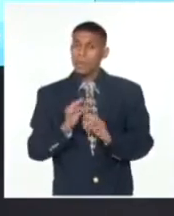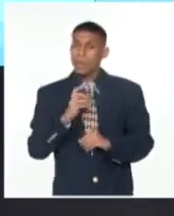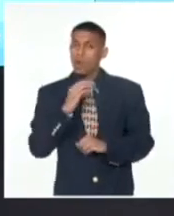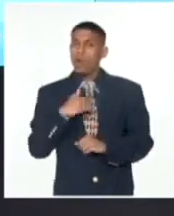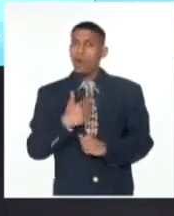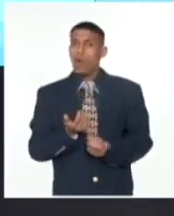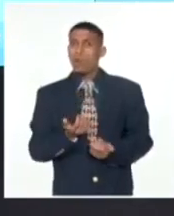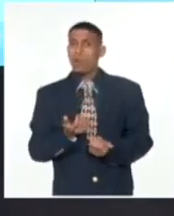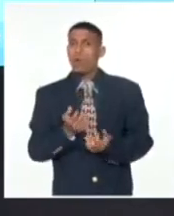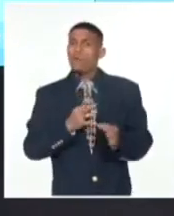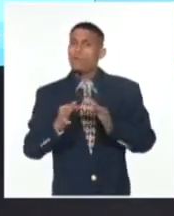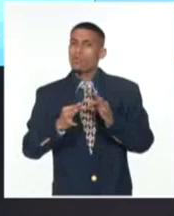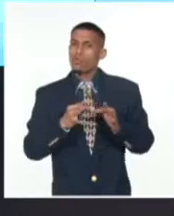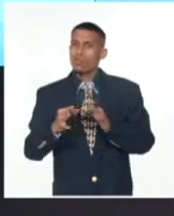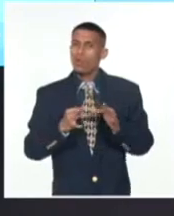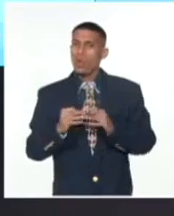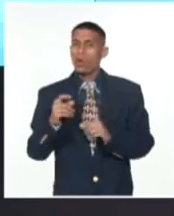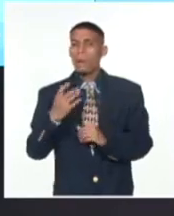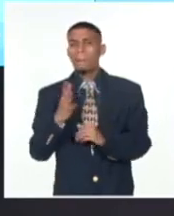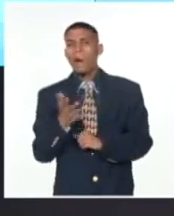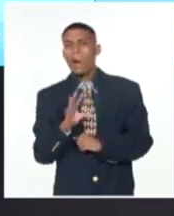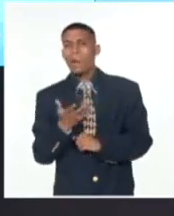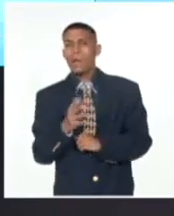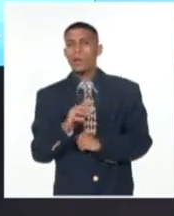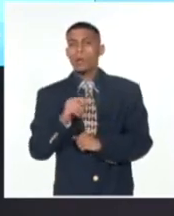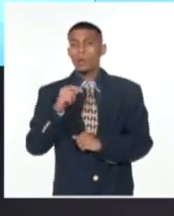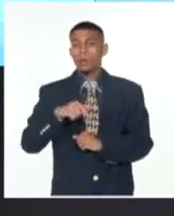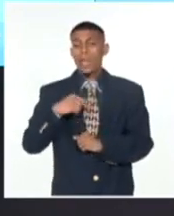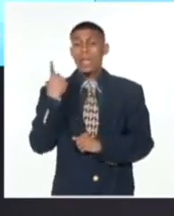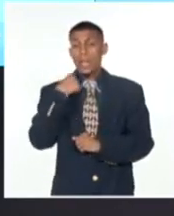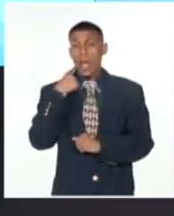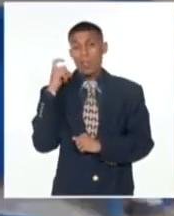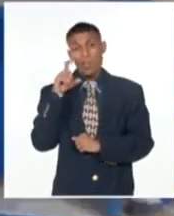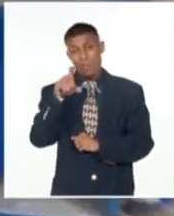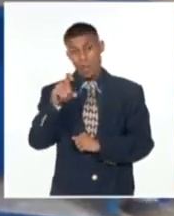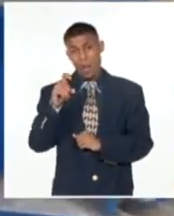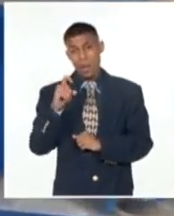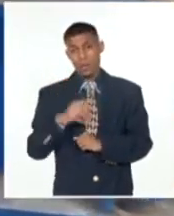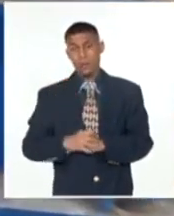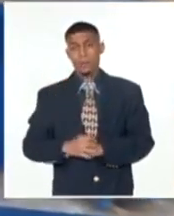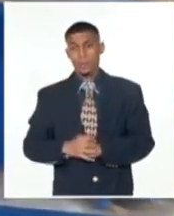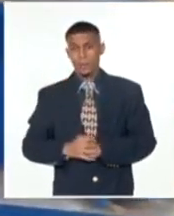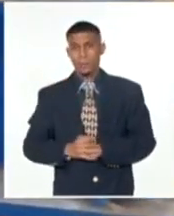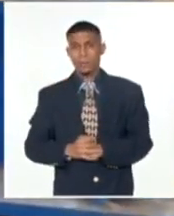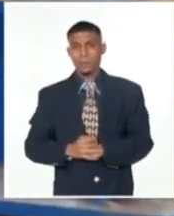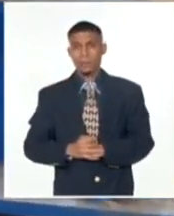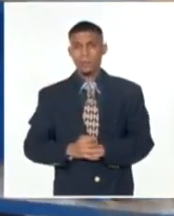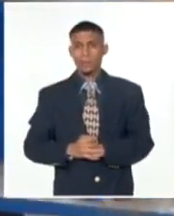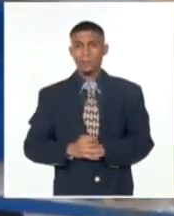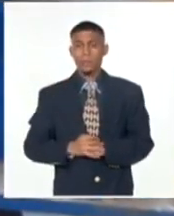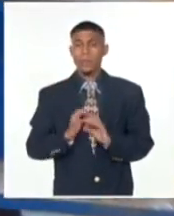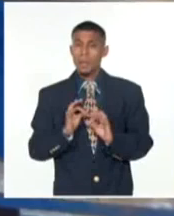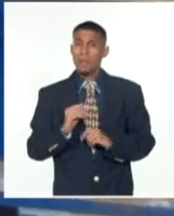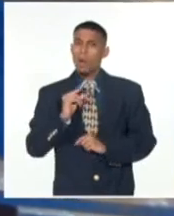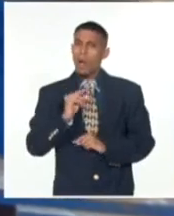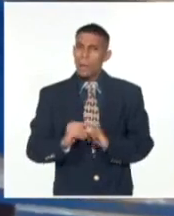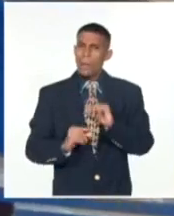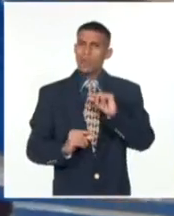se está previendo realizar para finales de este año 2023. Cada paso de la